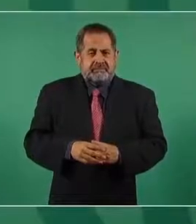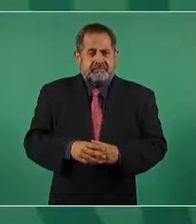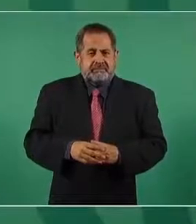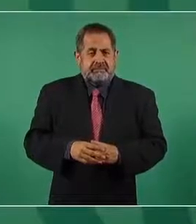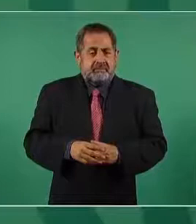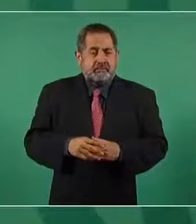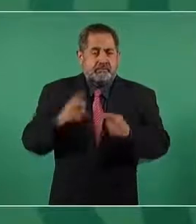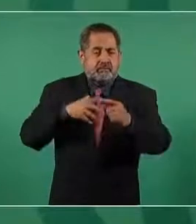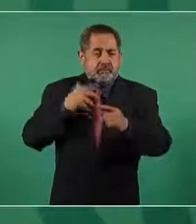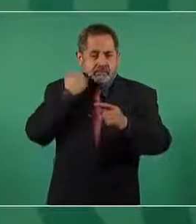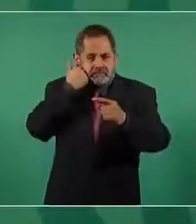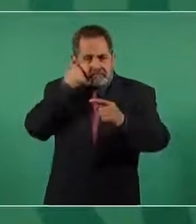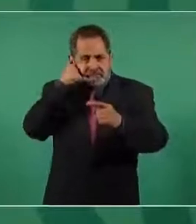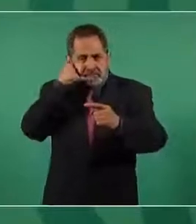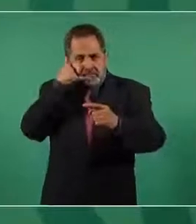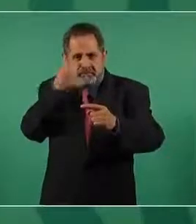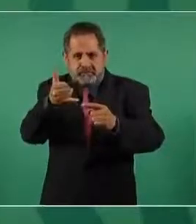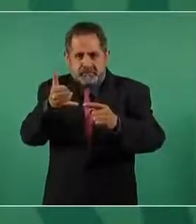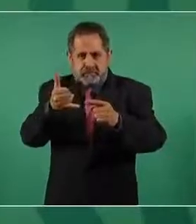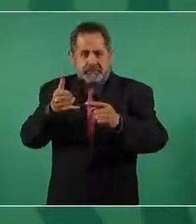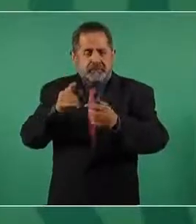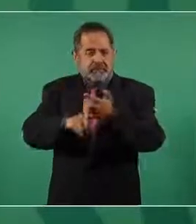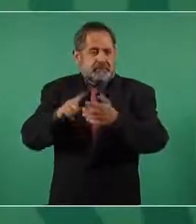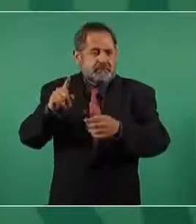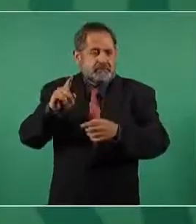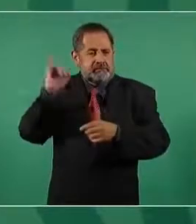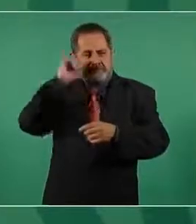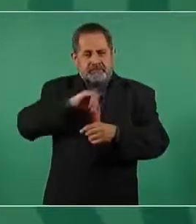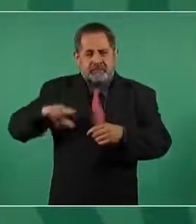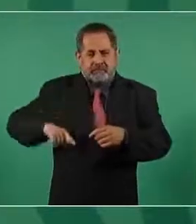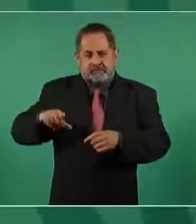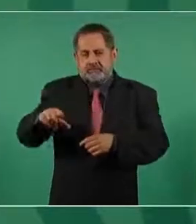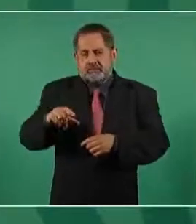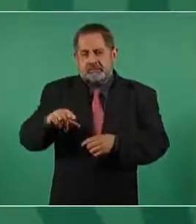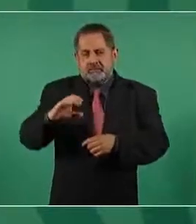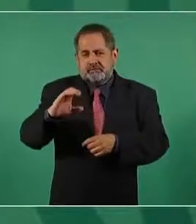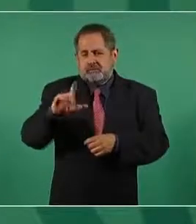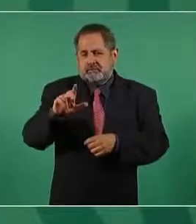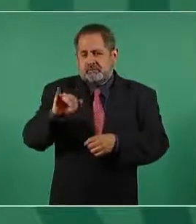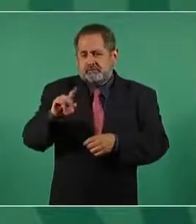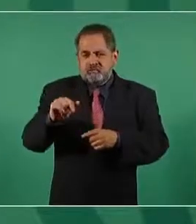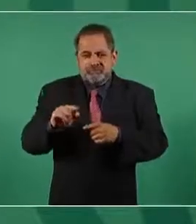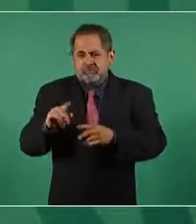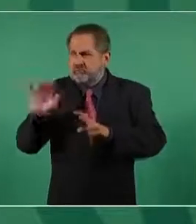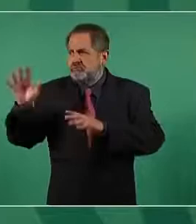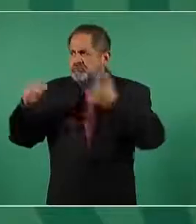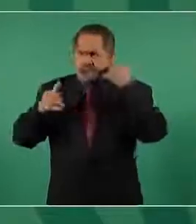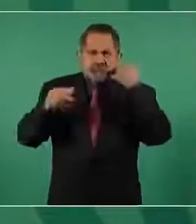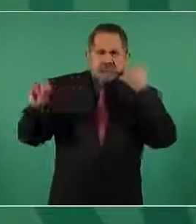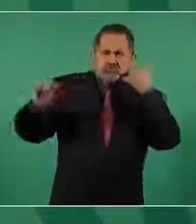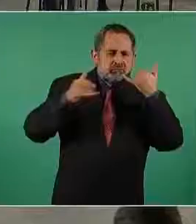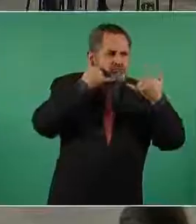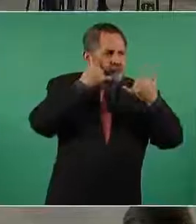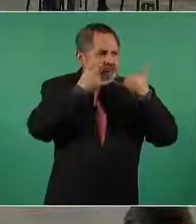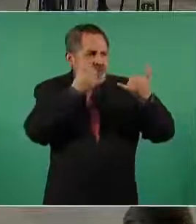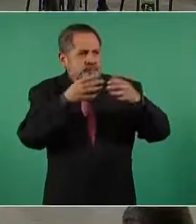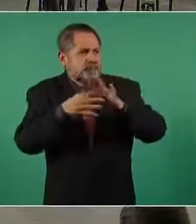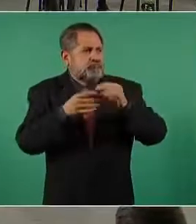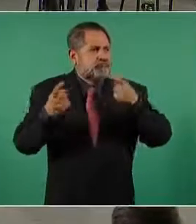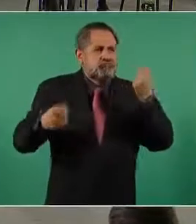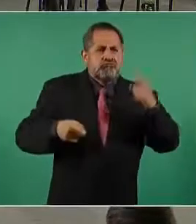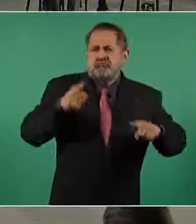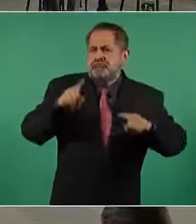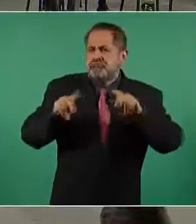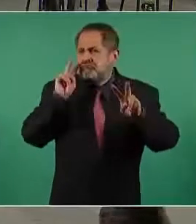Le hablé a la jefa de gobierno y ya estaba en el puesto de mando y